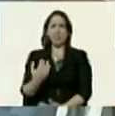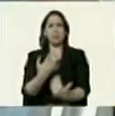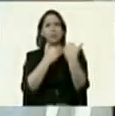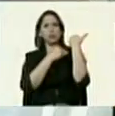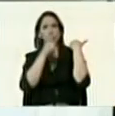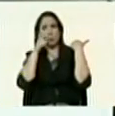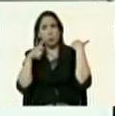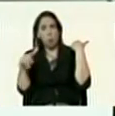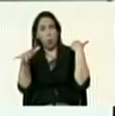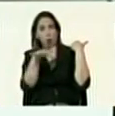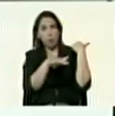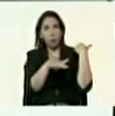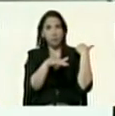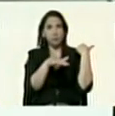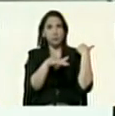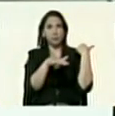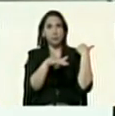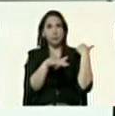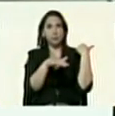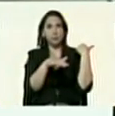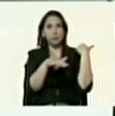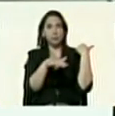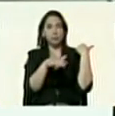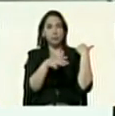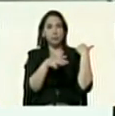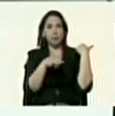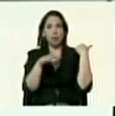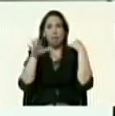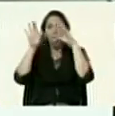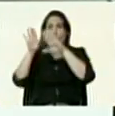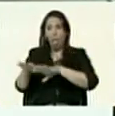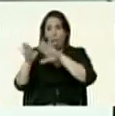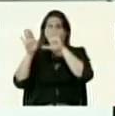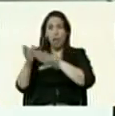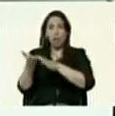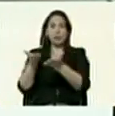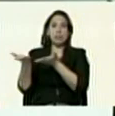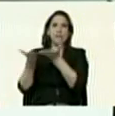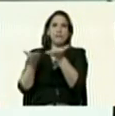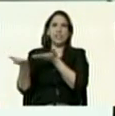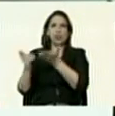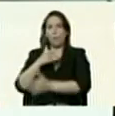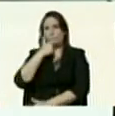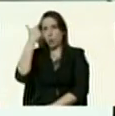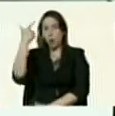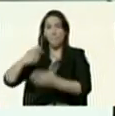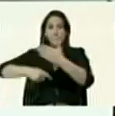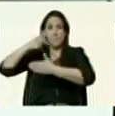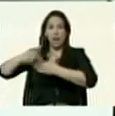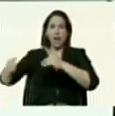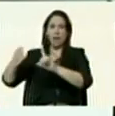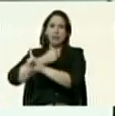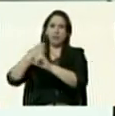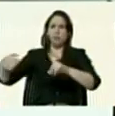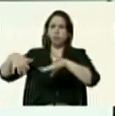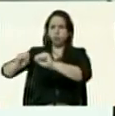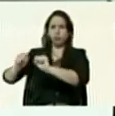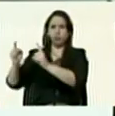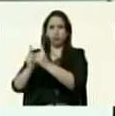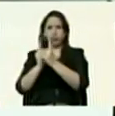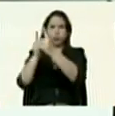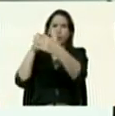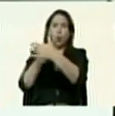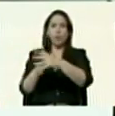sus pueblos y se ponen al servicio de un vergonzante plan de agresión, de intervención y de amenazas